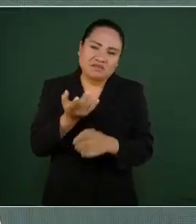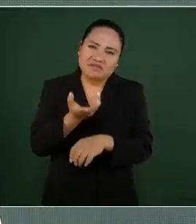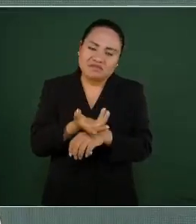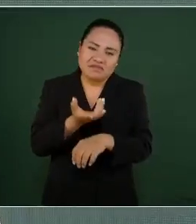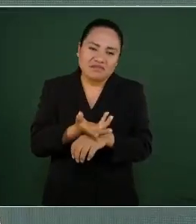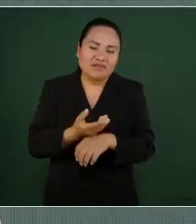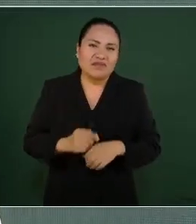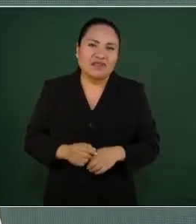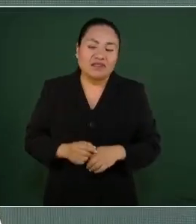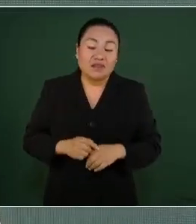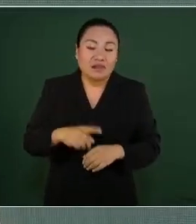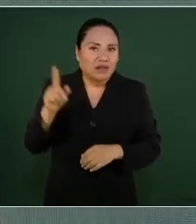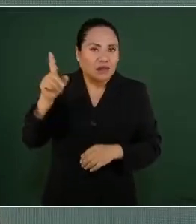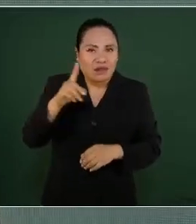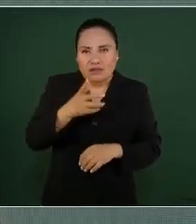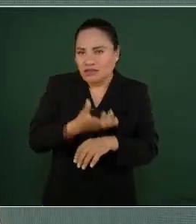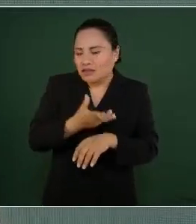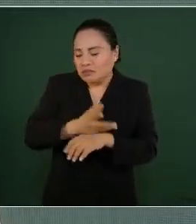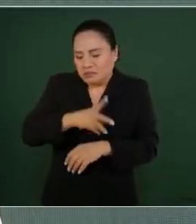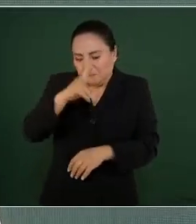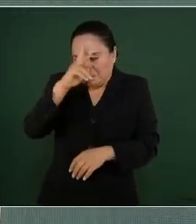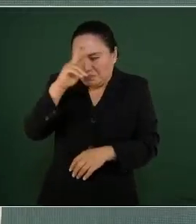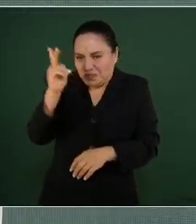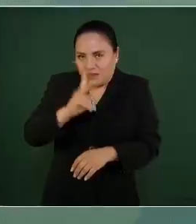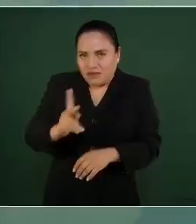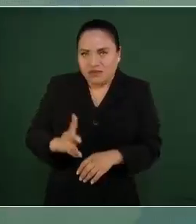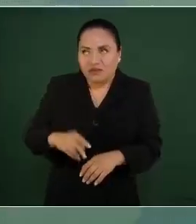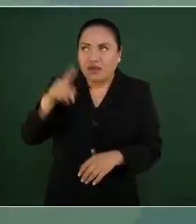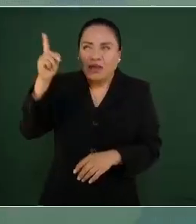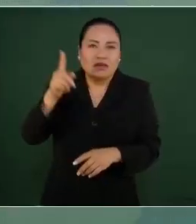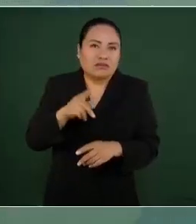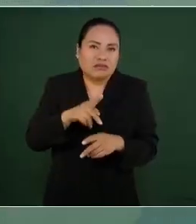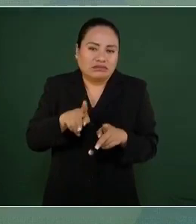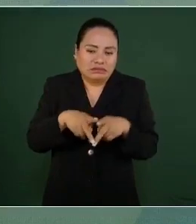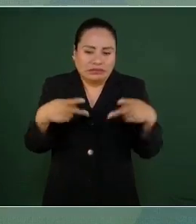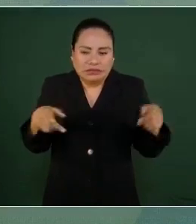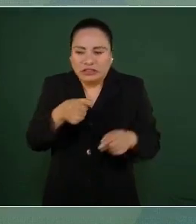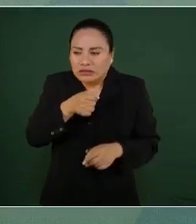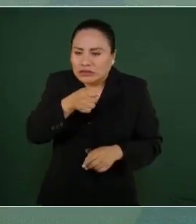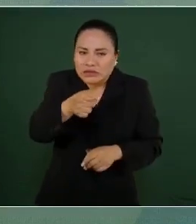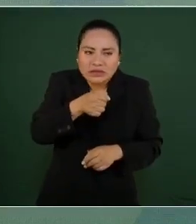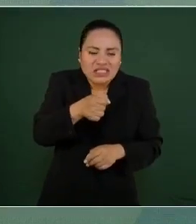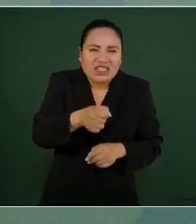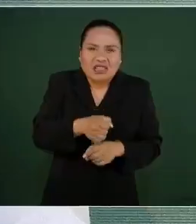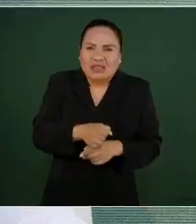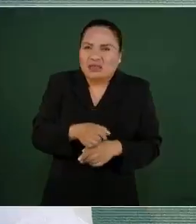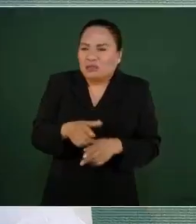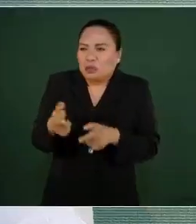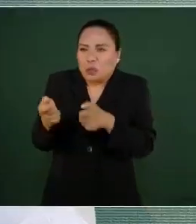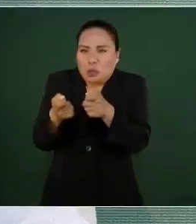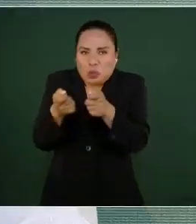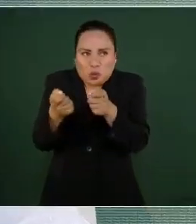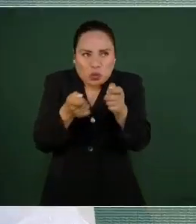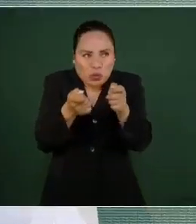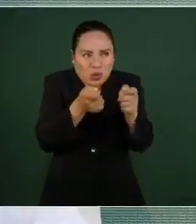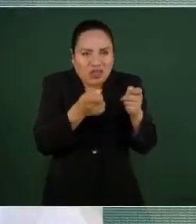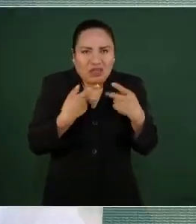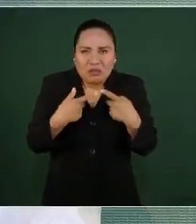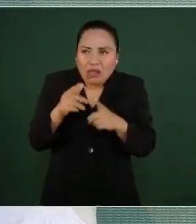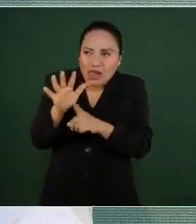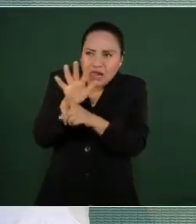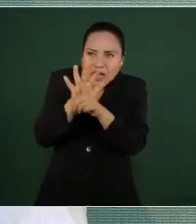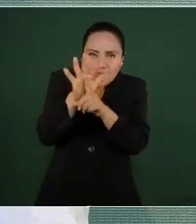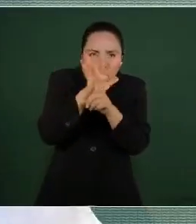y a veces hasta peor. Los medios manipulan en Estados Unidos y le hacen creer al ciudadano de Estados